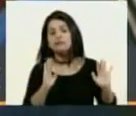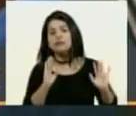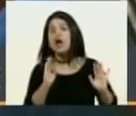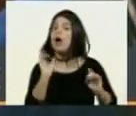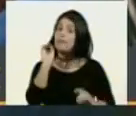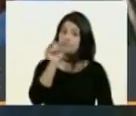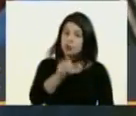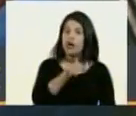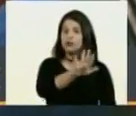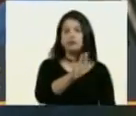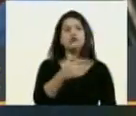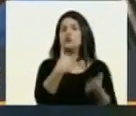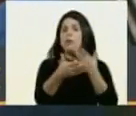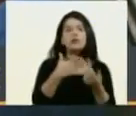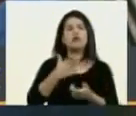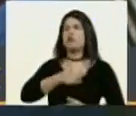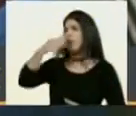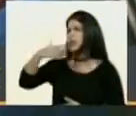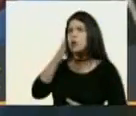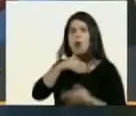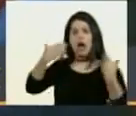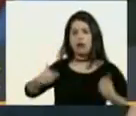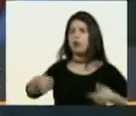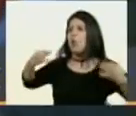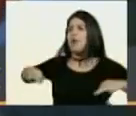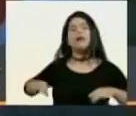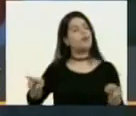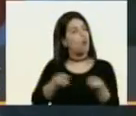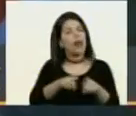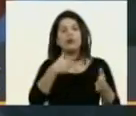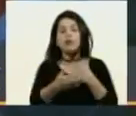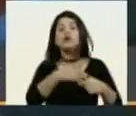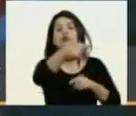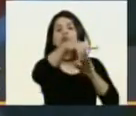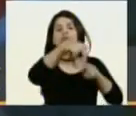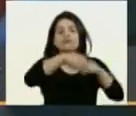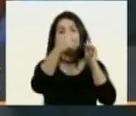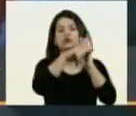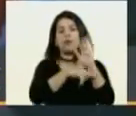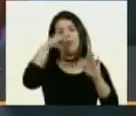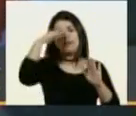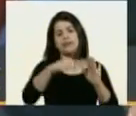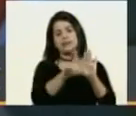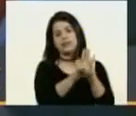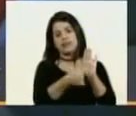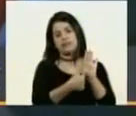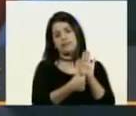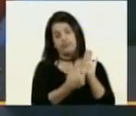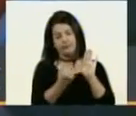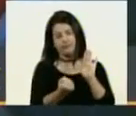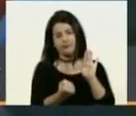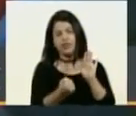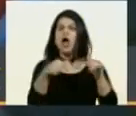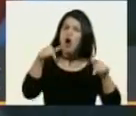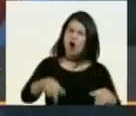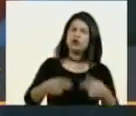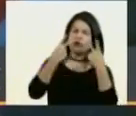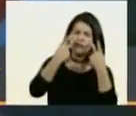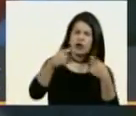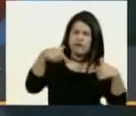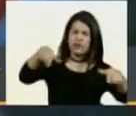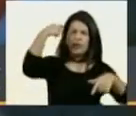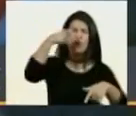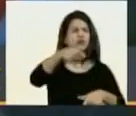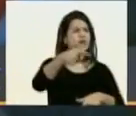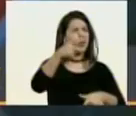utiliza, por ejemplo, yo vi hoy a alguien que estaba disparando, grupos opositores, encapuchados como siempre, algo parecido a una